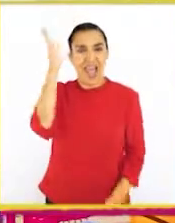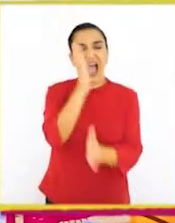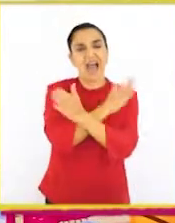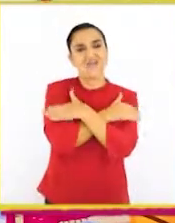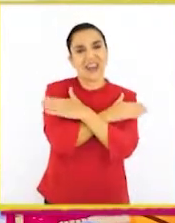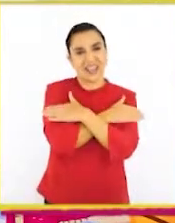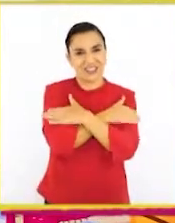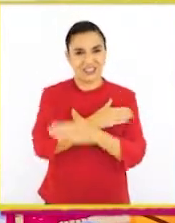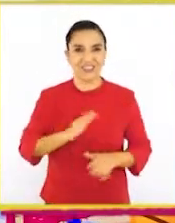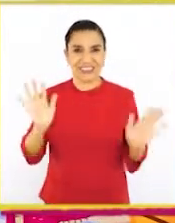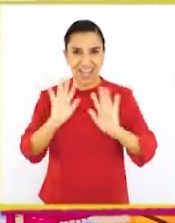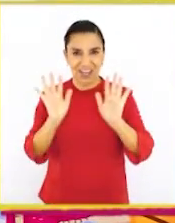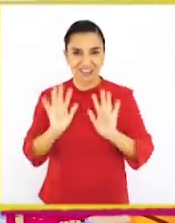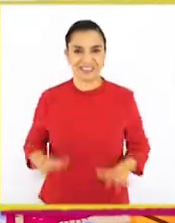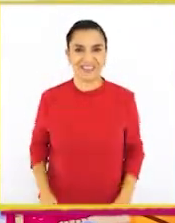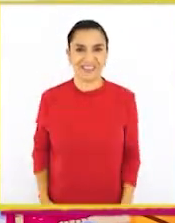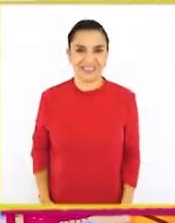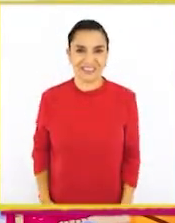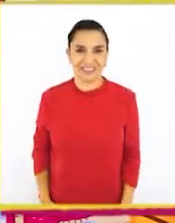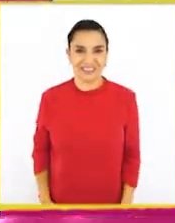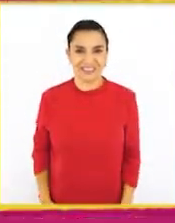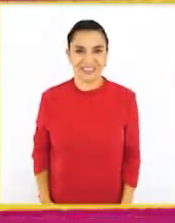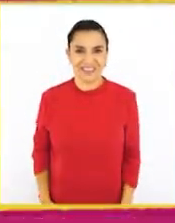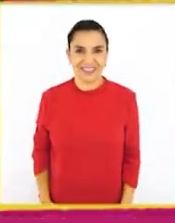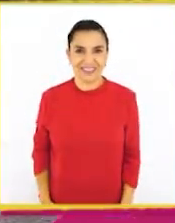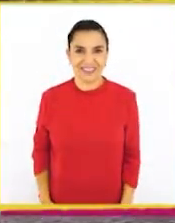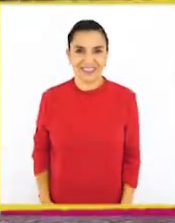Carolina y les mando abrazos. ¡Chao!